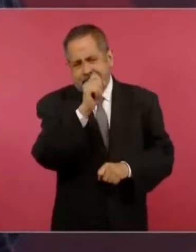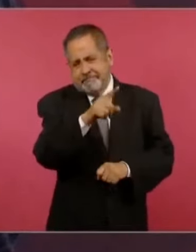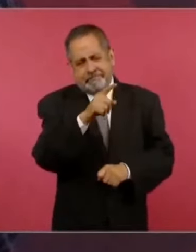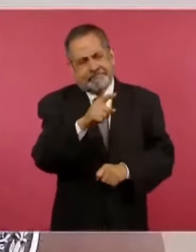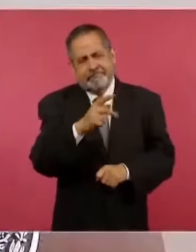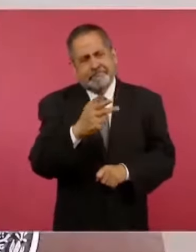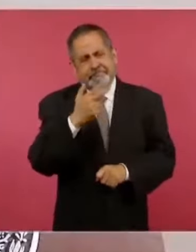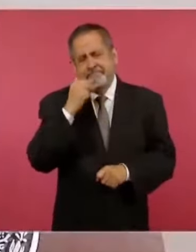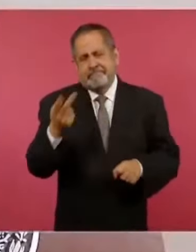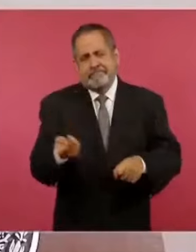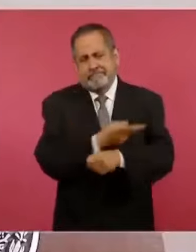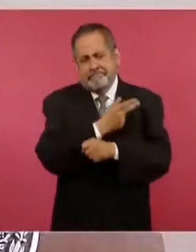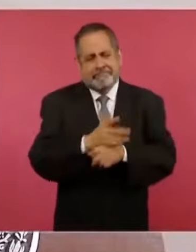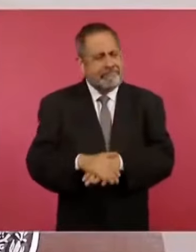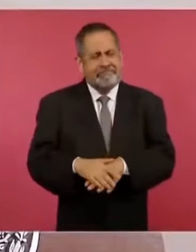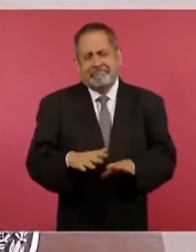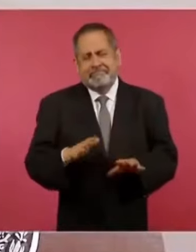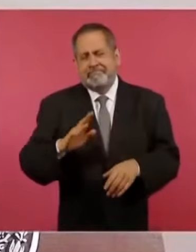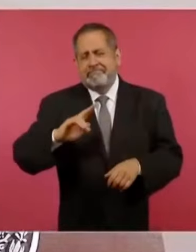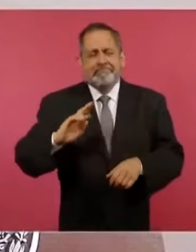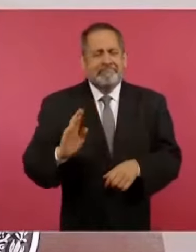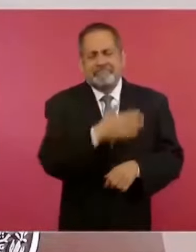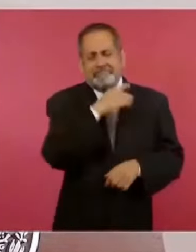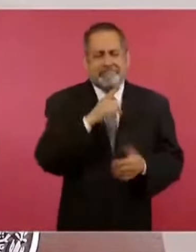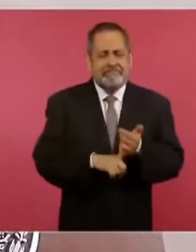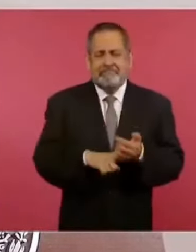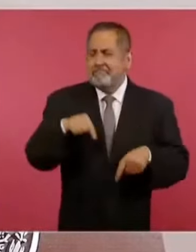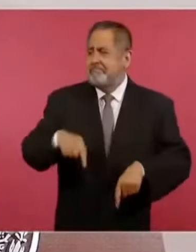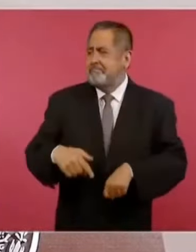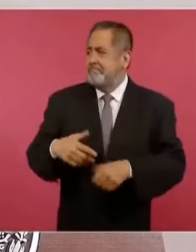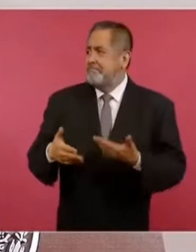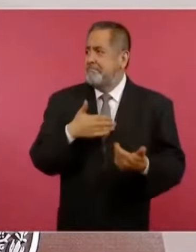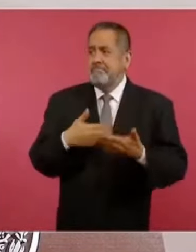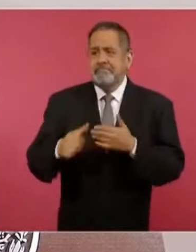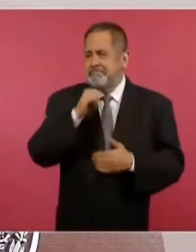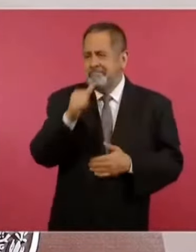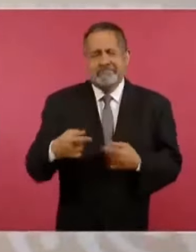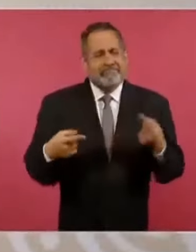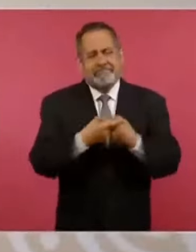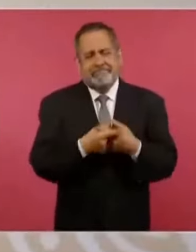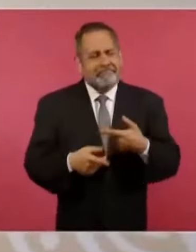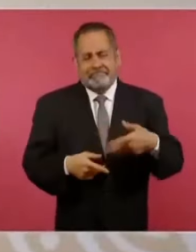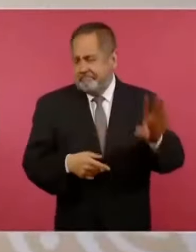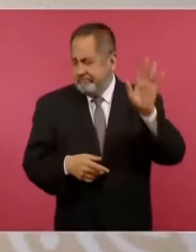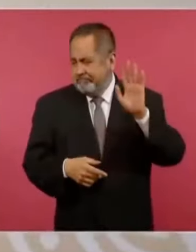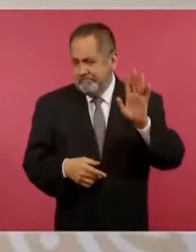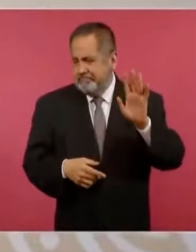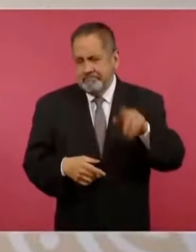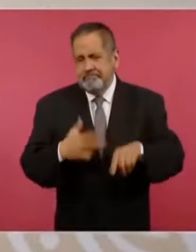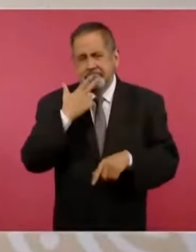caduca, añeja, anacrónica, que tiene más de